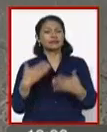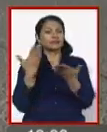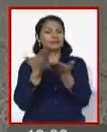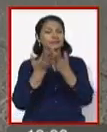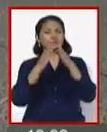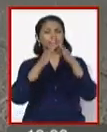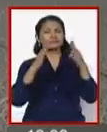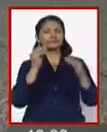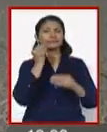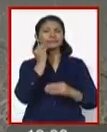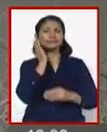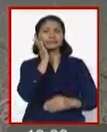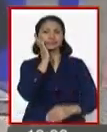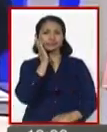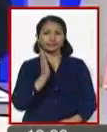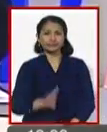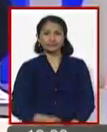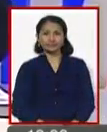llegar a su hogar.